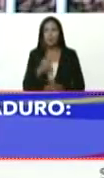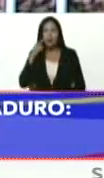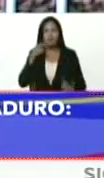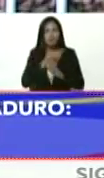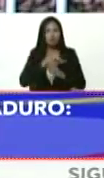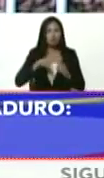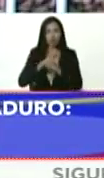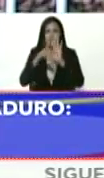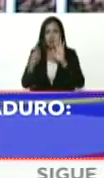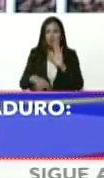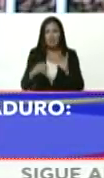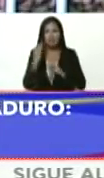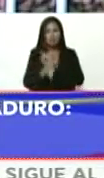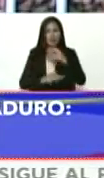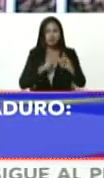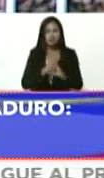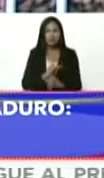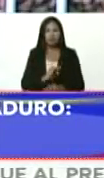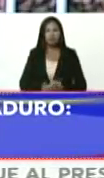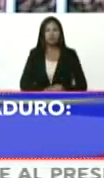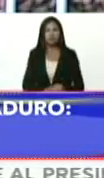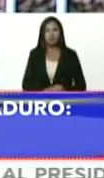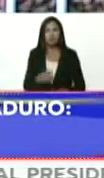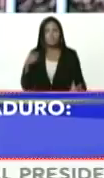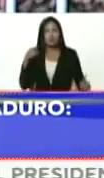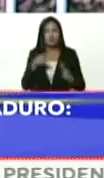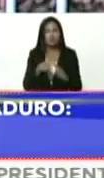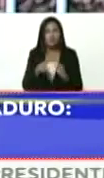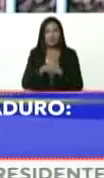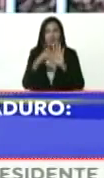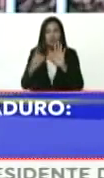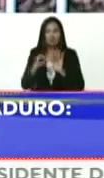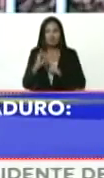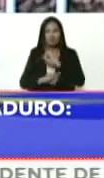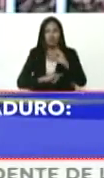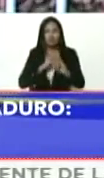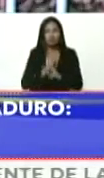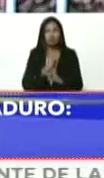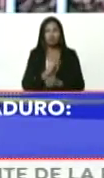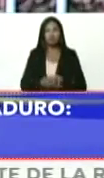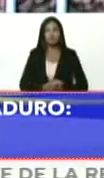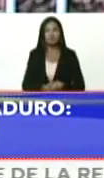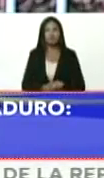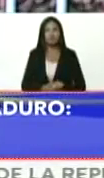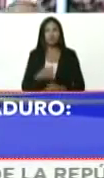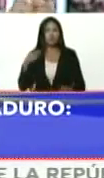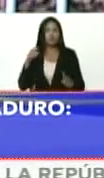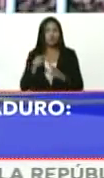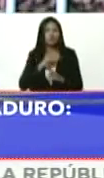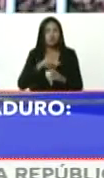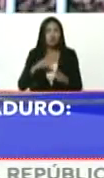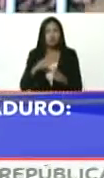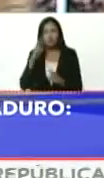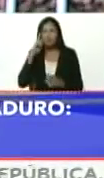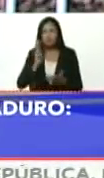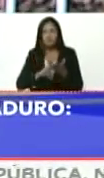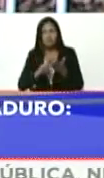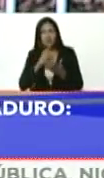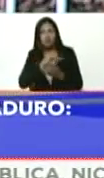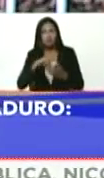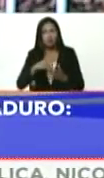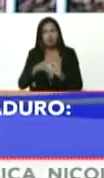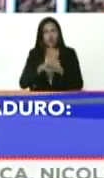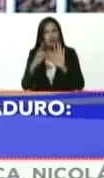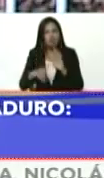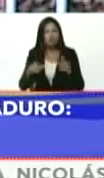de la legalidad internacional, por la vía del derecho internacional, por la vía del reconocimiento de nuestros